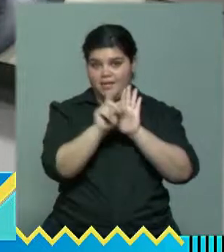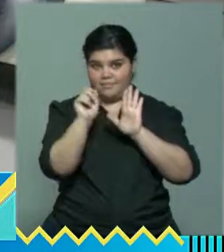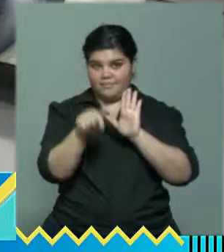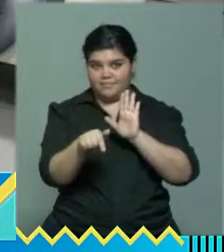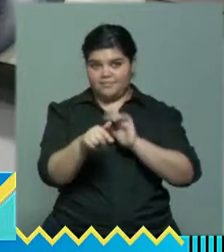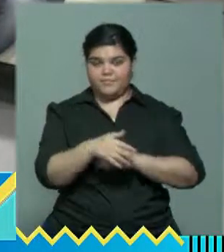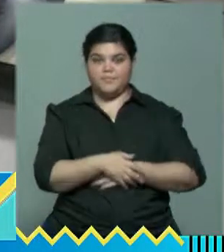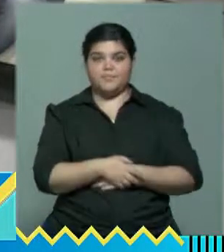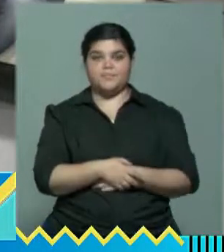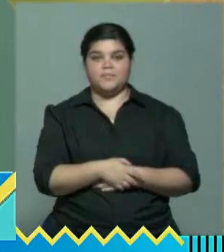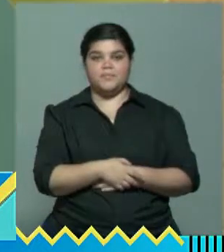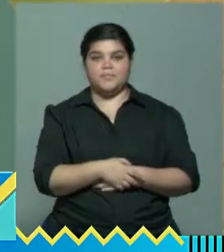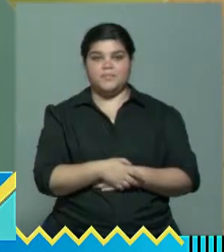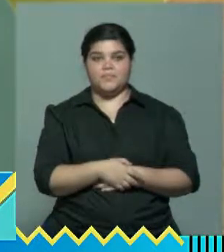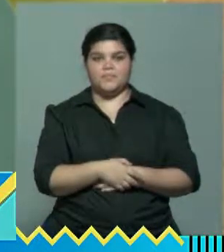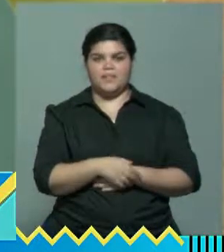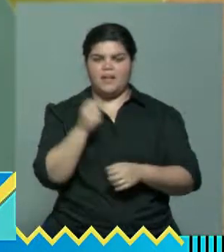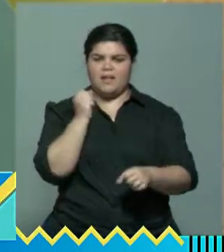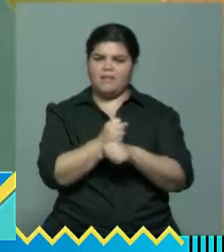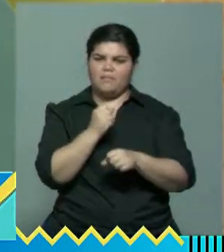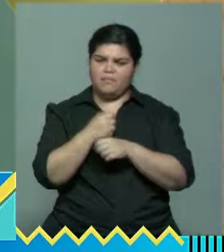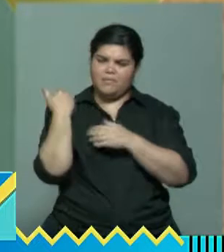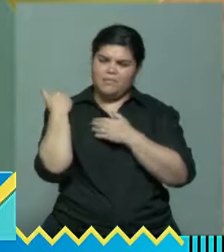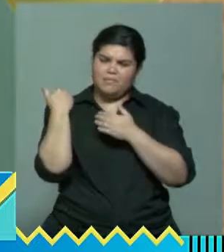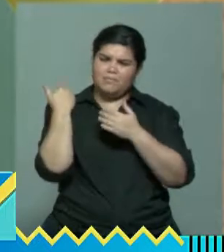que se viene trabajando desde hace bastante tiempo.